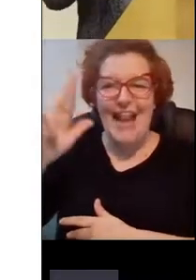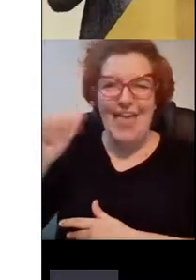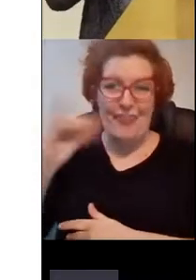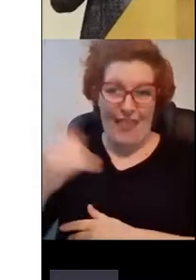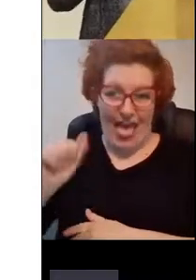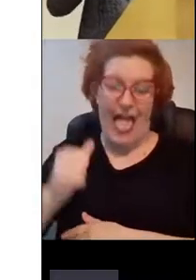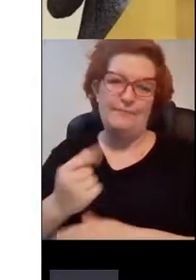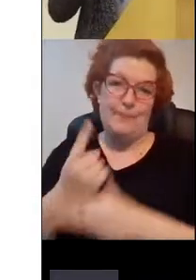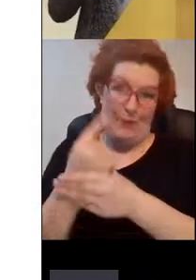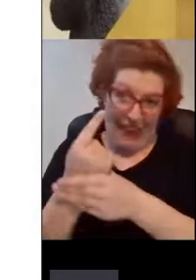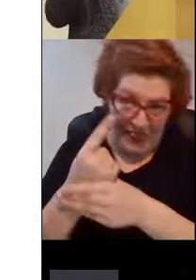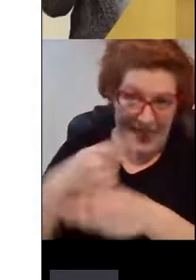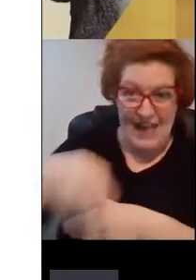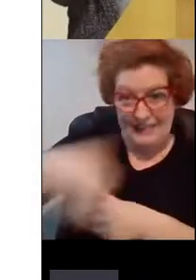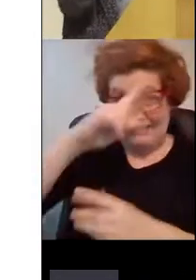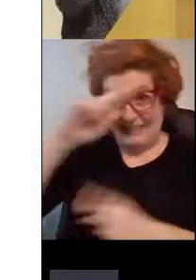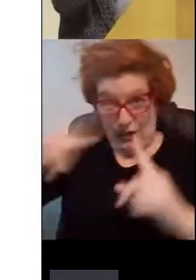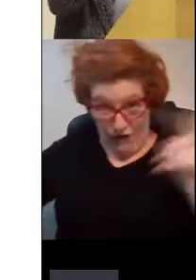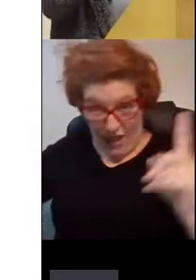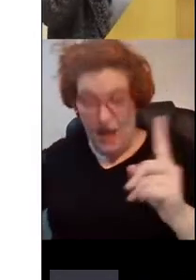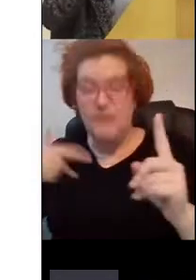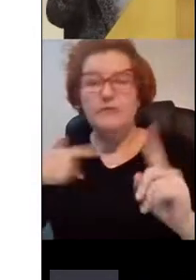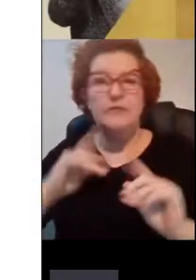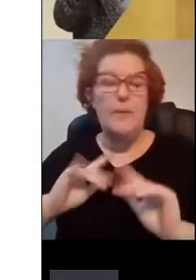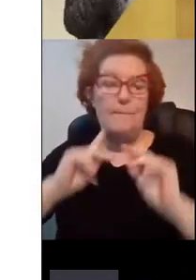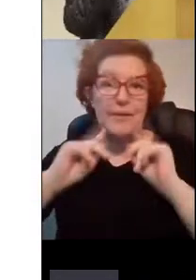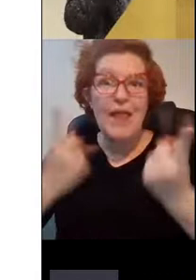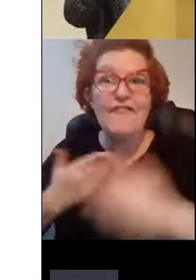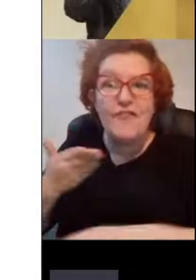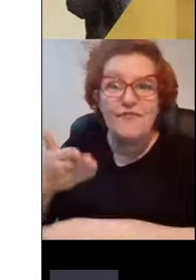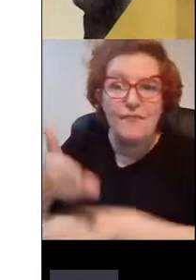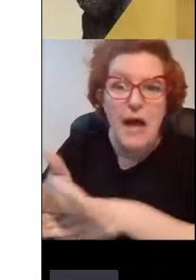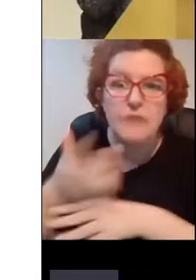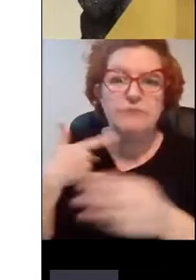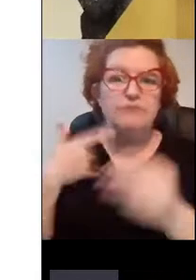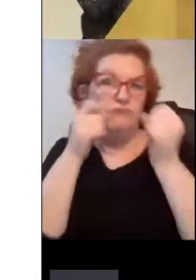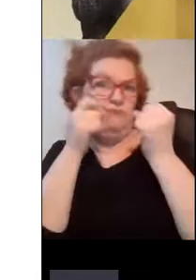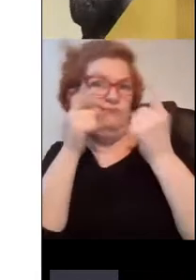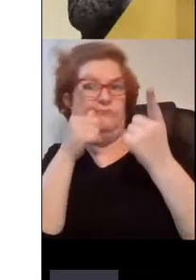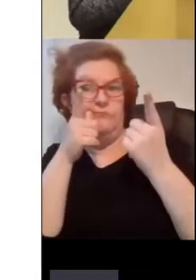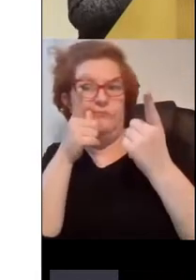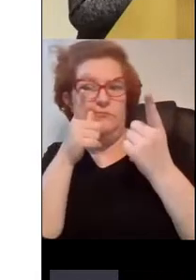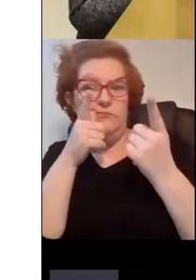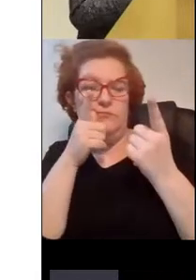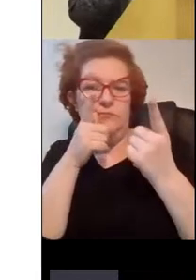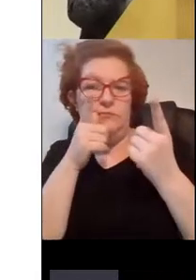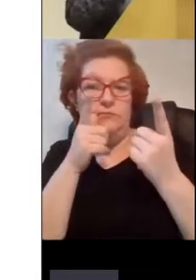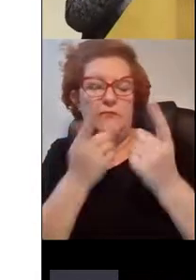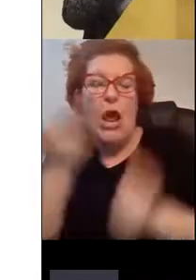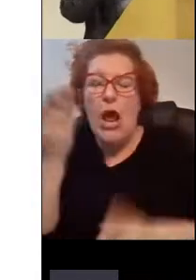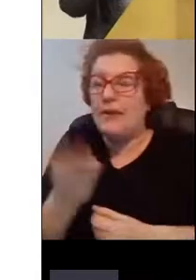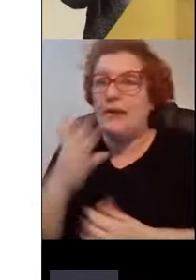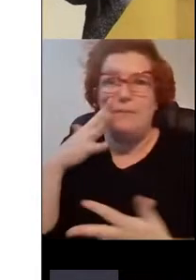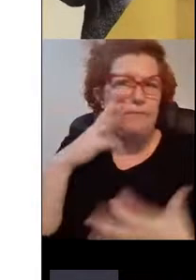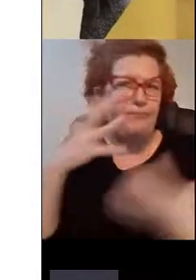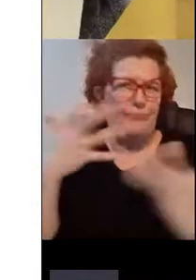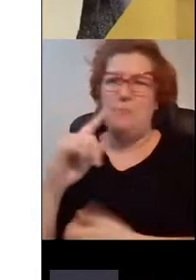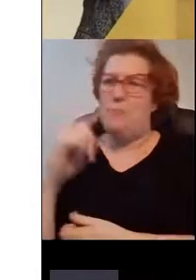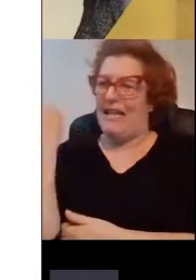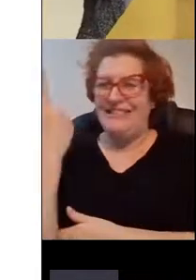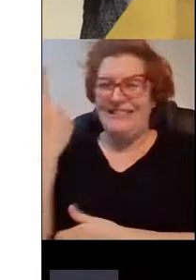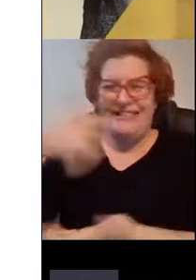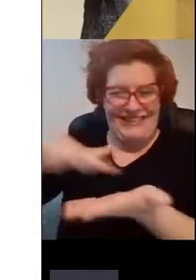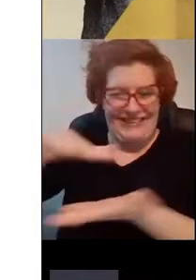y nos desplazamos por primera vez a verlo, lo que nos dimos cuenta es de que el punto más importante de este lugar